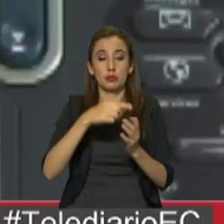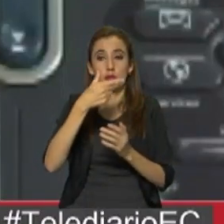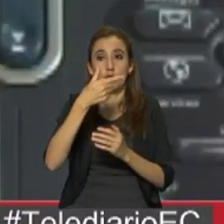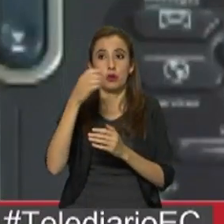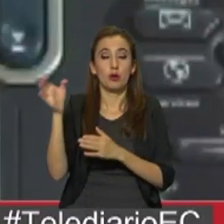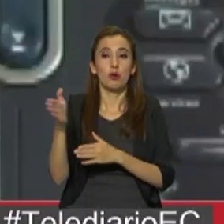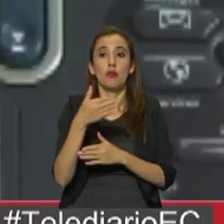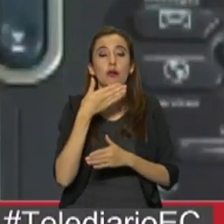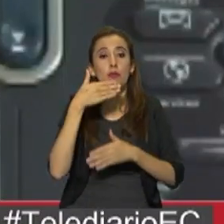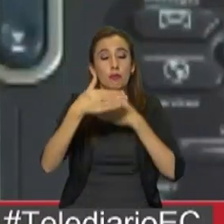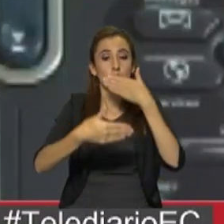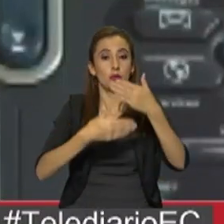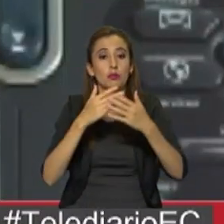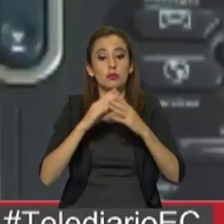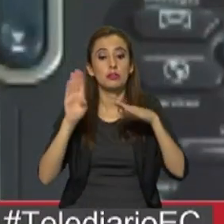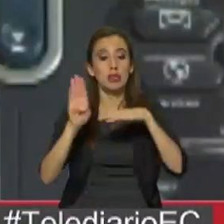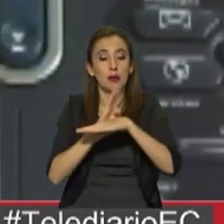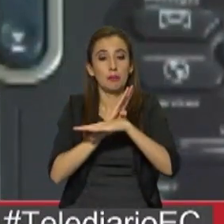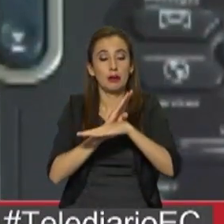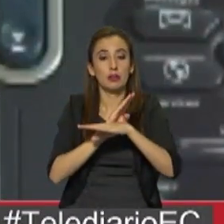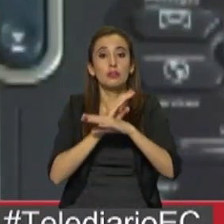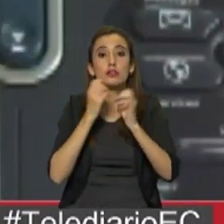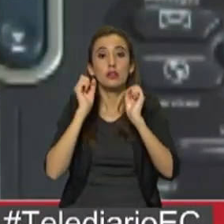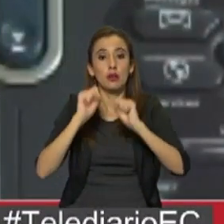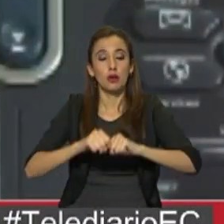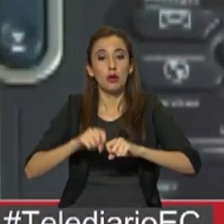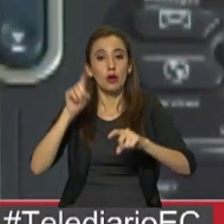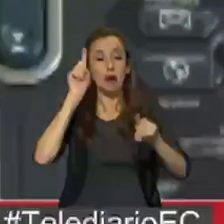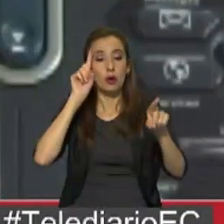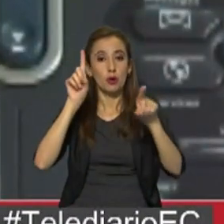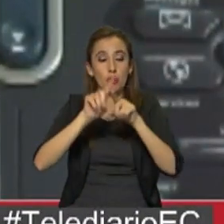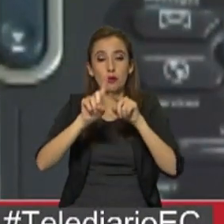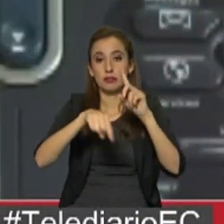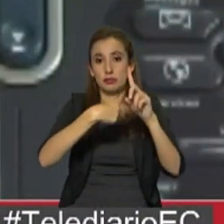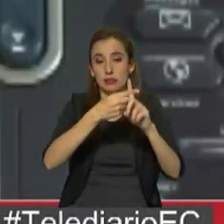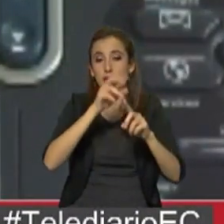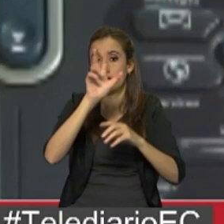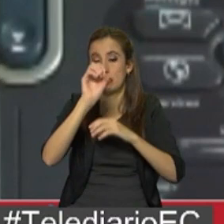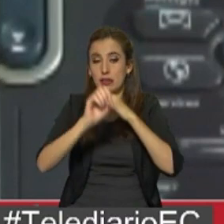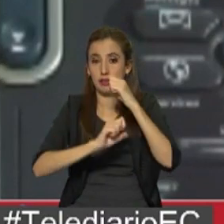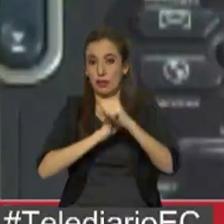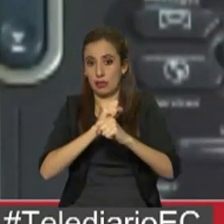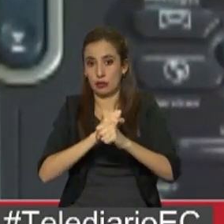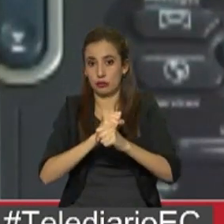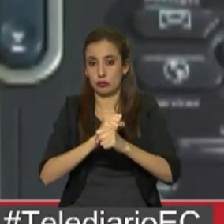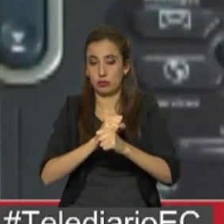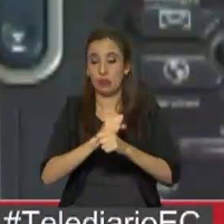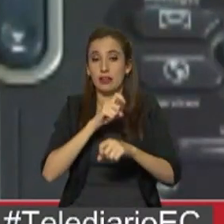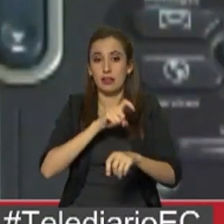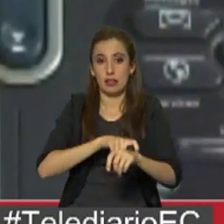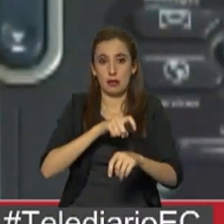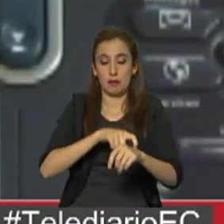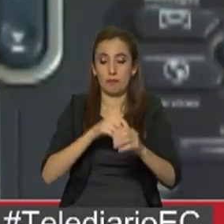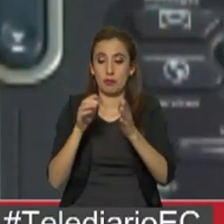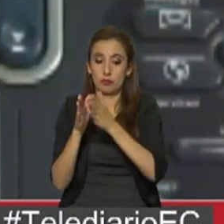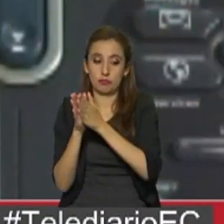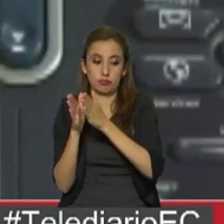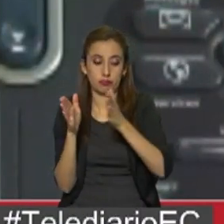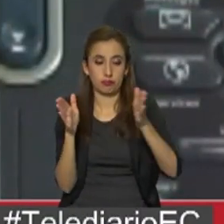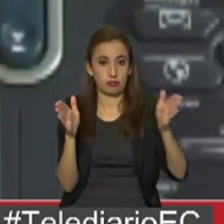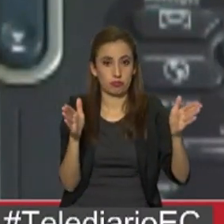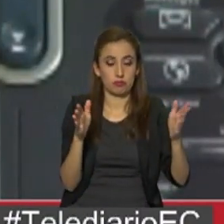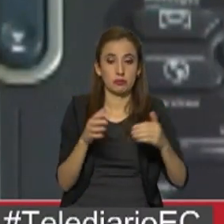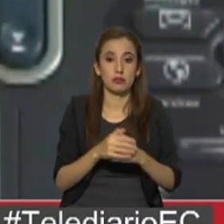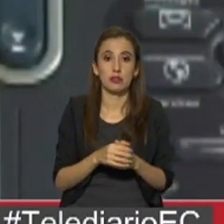en línea y estas soluciones de pagos se pueden llegar a acordar hasta 30 años plazo extendiendo el plazo se reduce la cuota